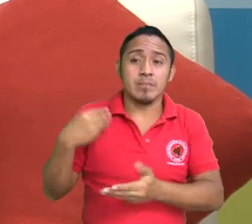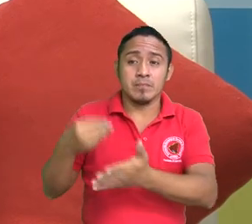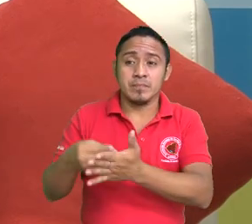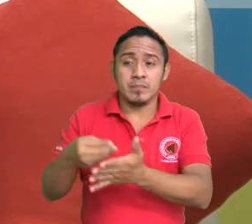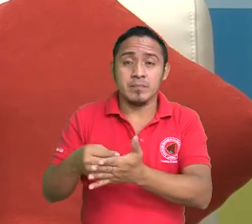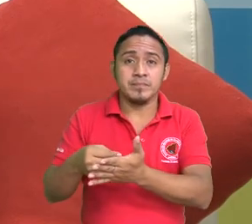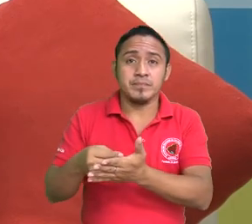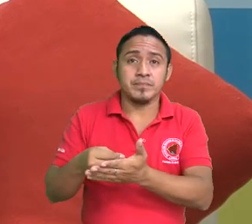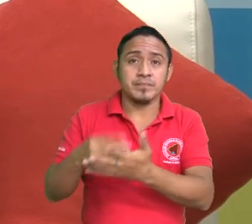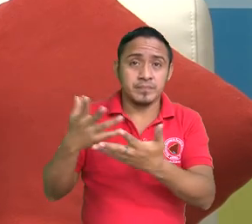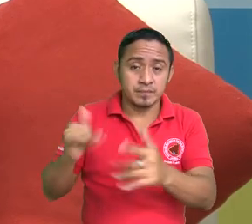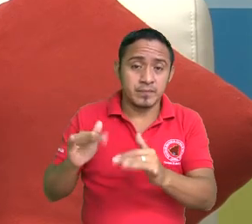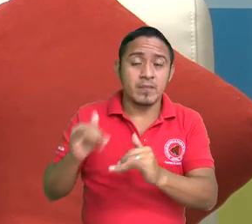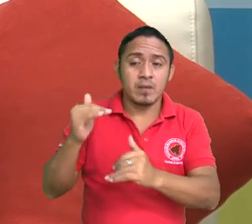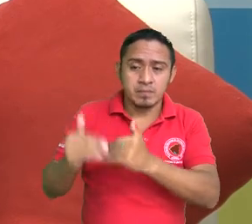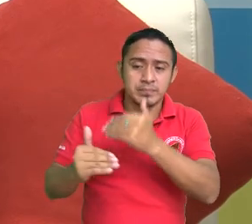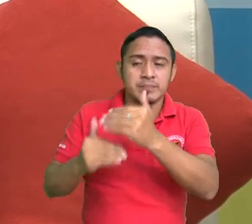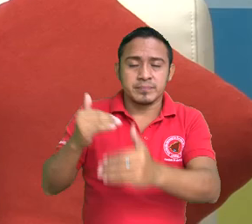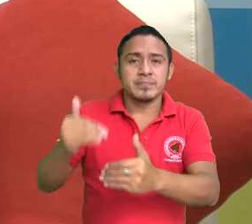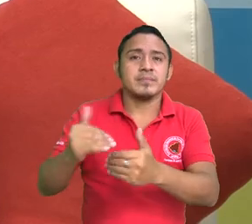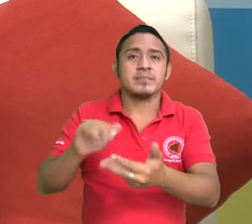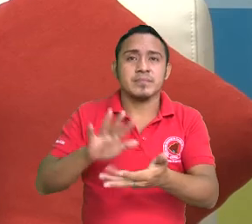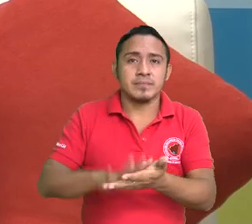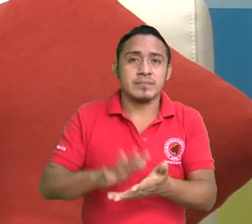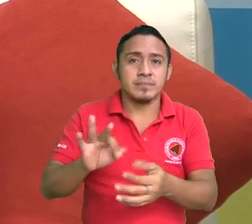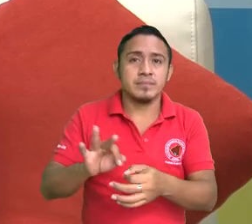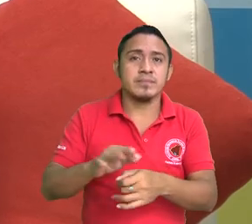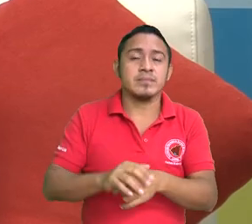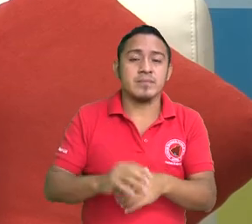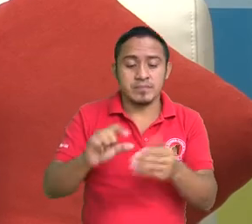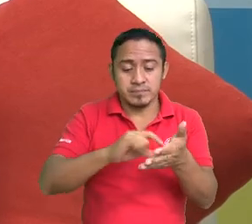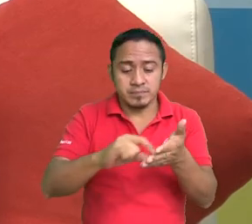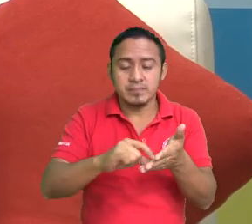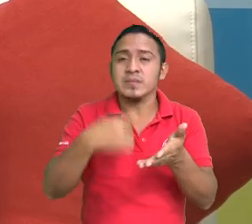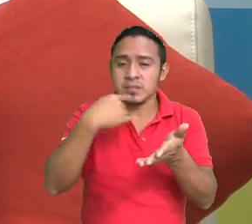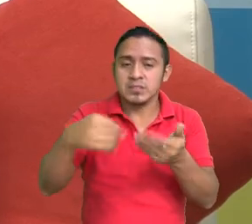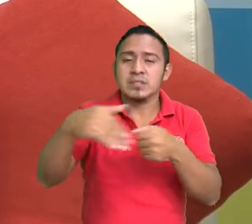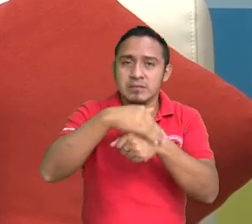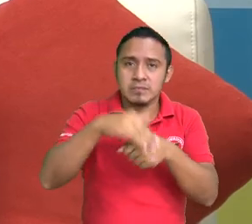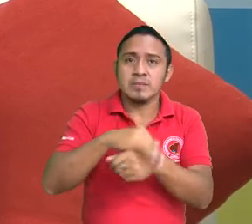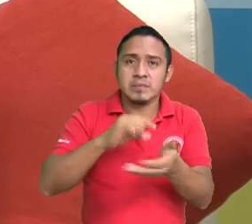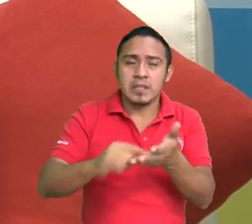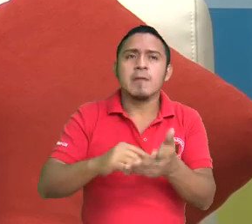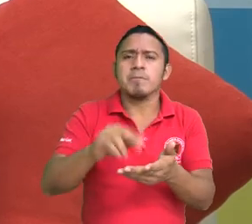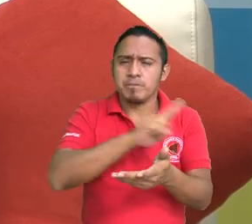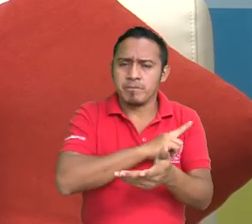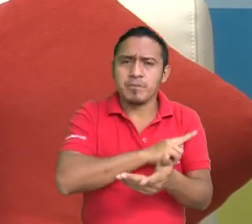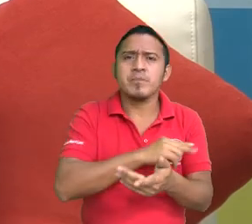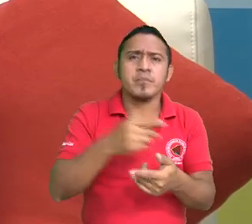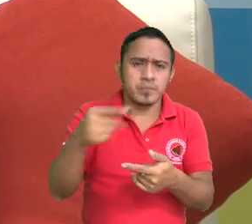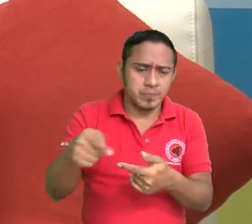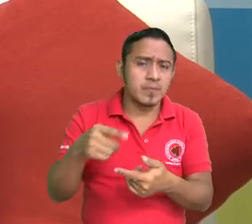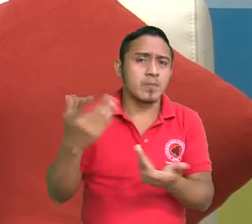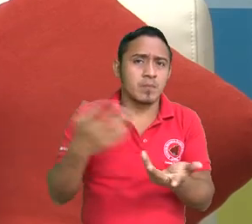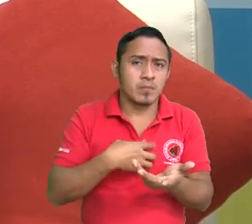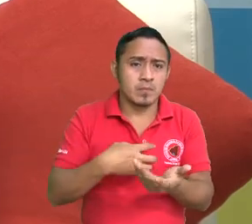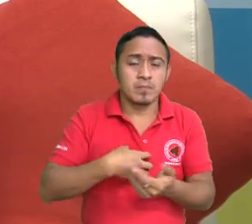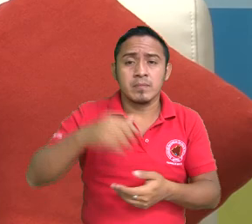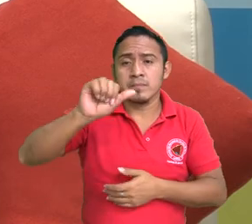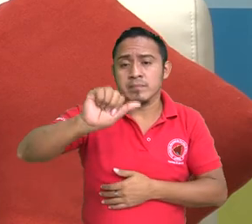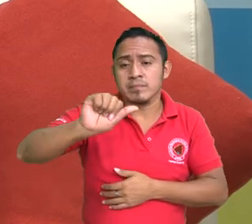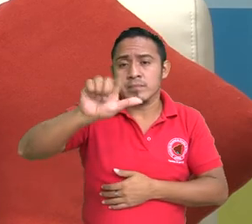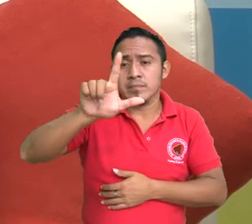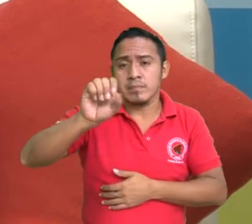compren el producto que ya está dermatológicamente testado, que sí lo venden hecho a base de